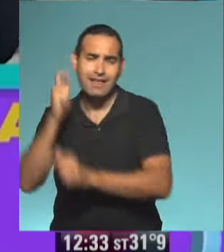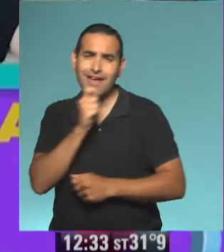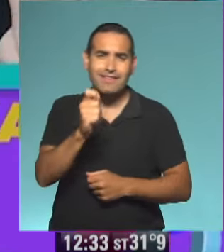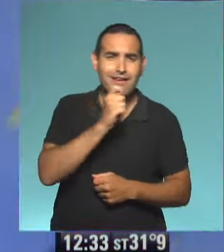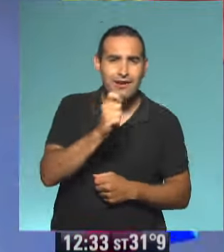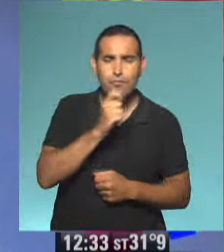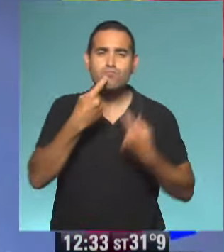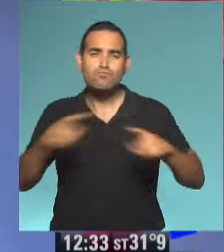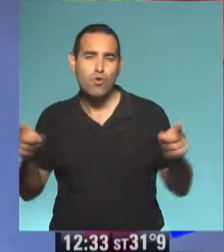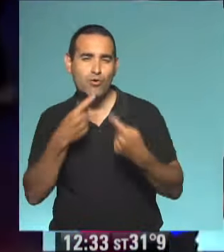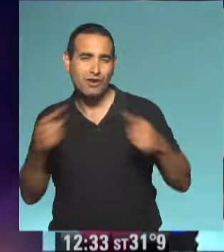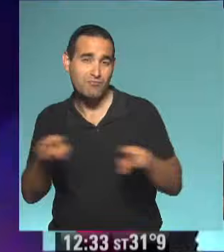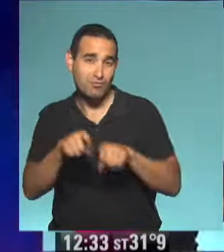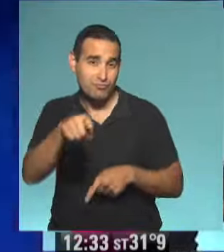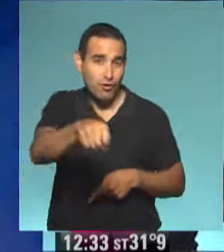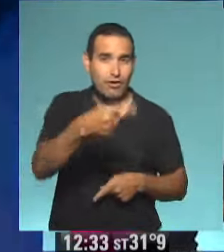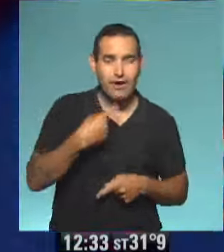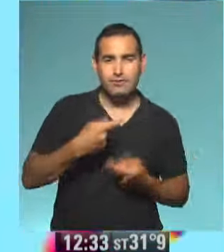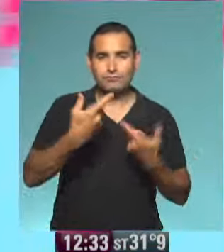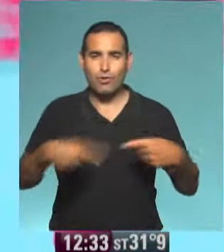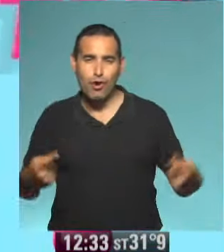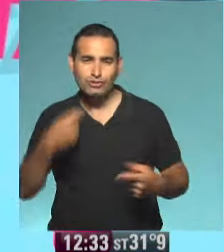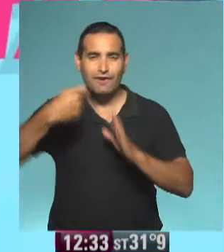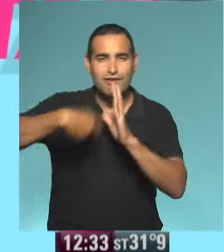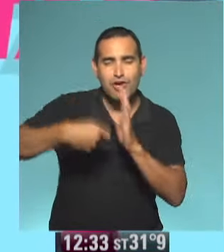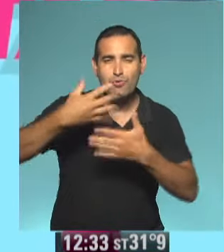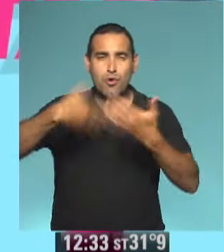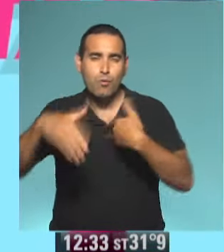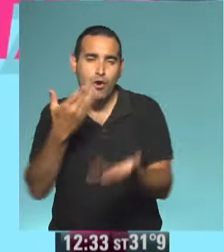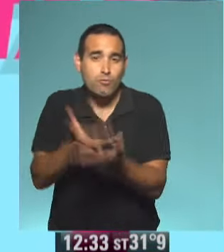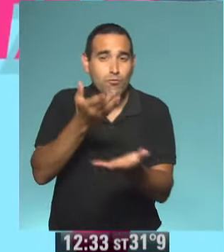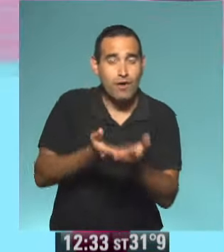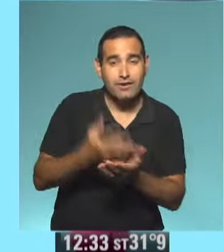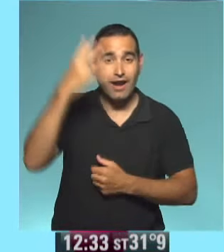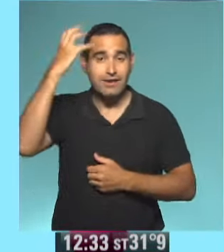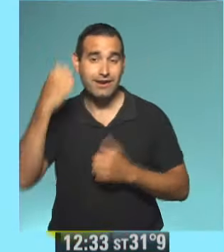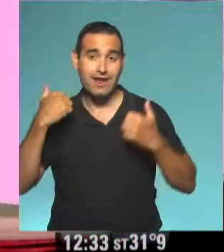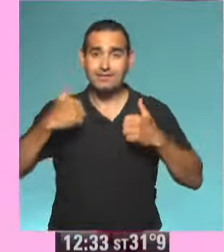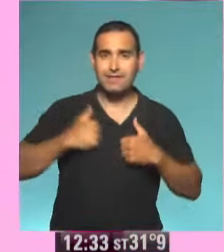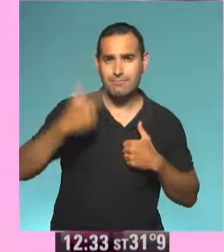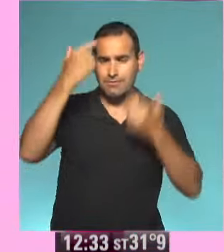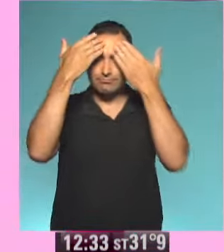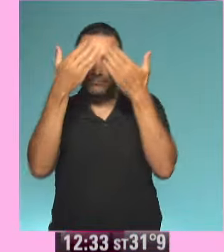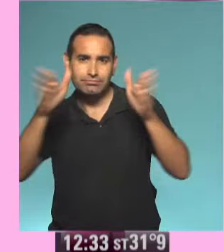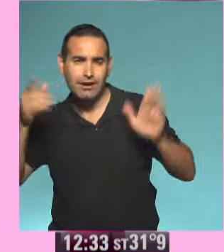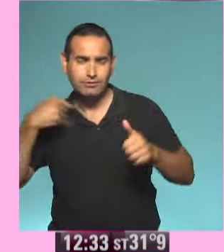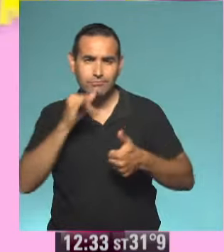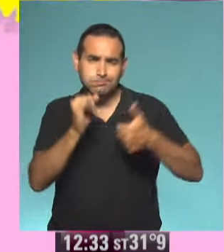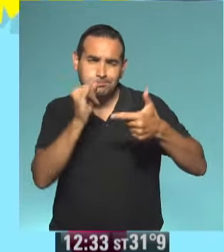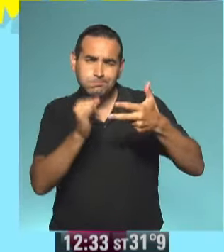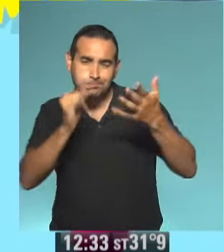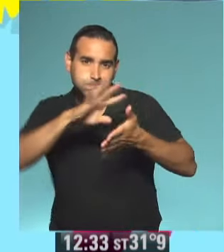construcciones, música como estas, con recetas y videos, con juegos y propuestas, con Nina y Samba en la casa, la mente siempre muy abierta, te hago el inventario con mi